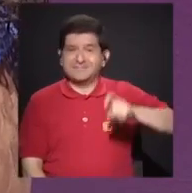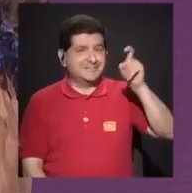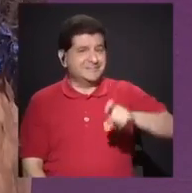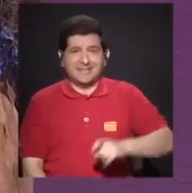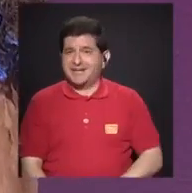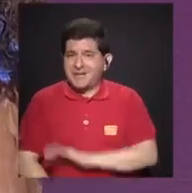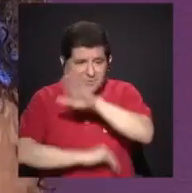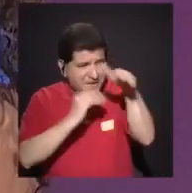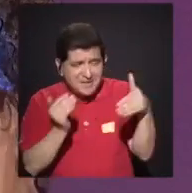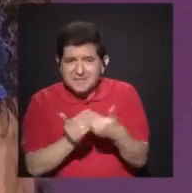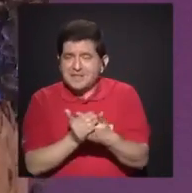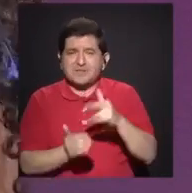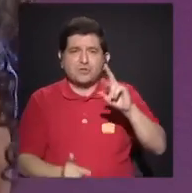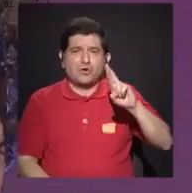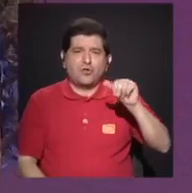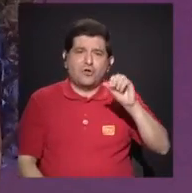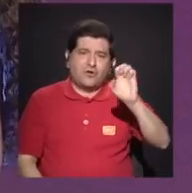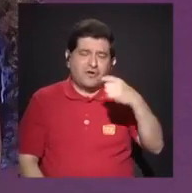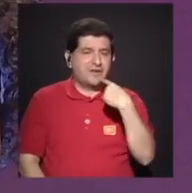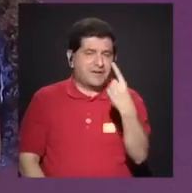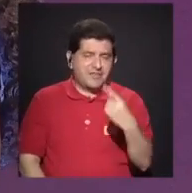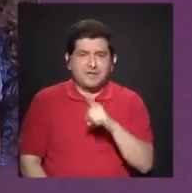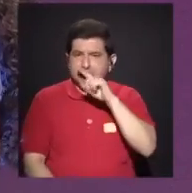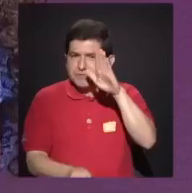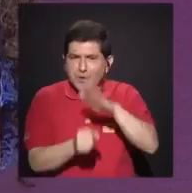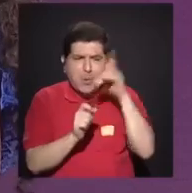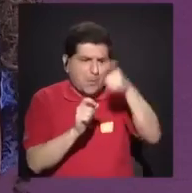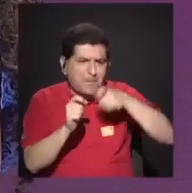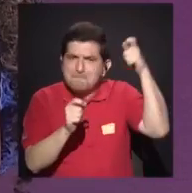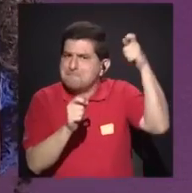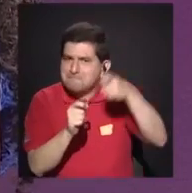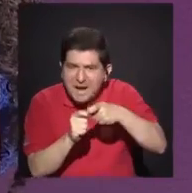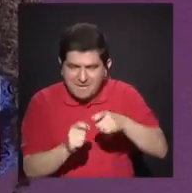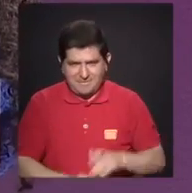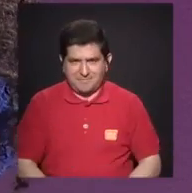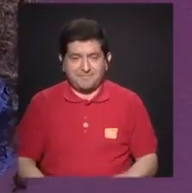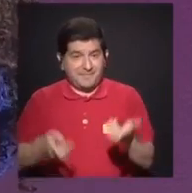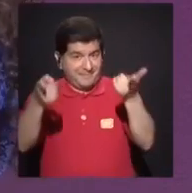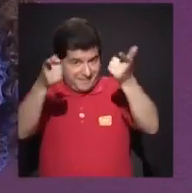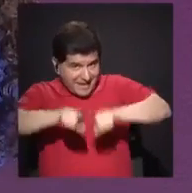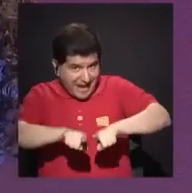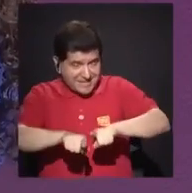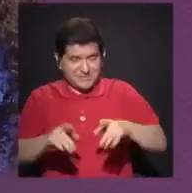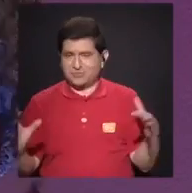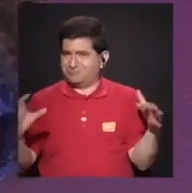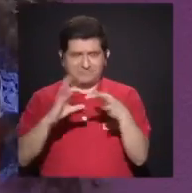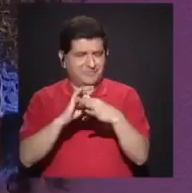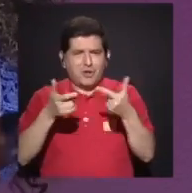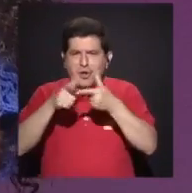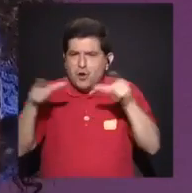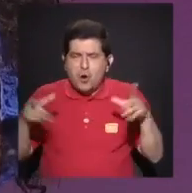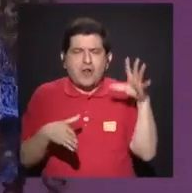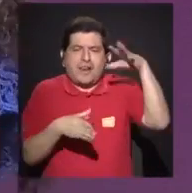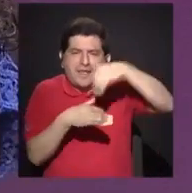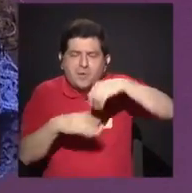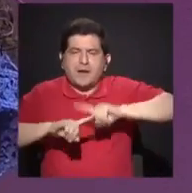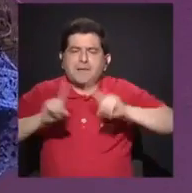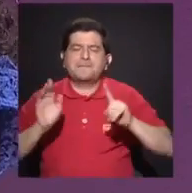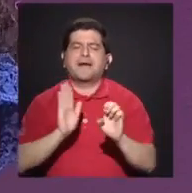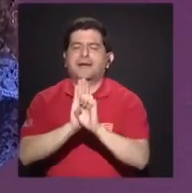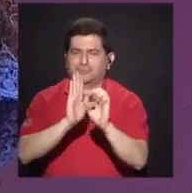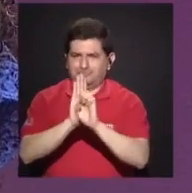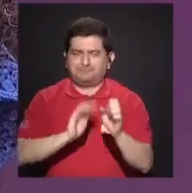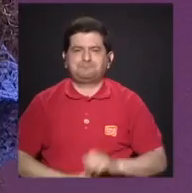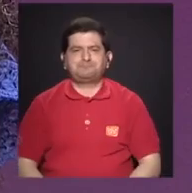que seguir todo lo que la Real Academia nos dice al pie de la letra. Vamos a un caso que no tiene que ver con lenguaje inclusivo, pero que tal vez puede